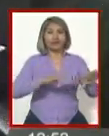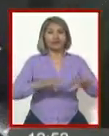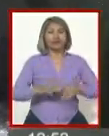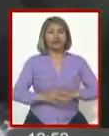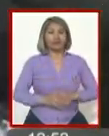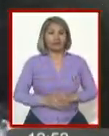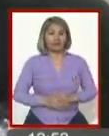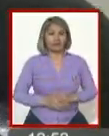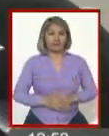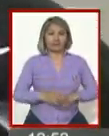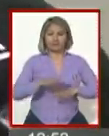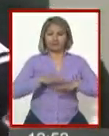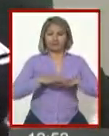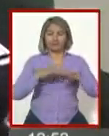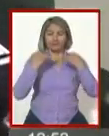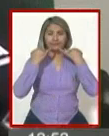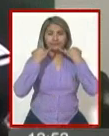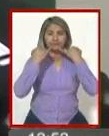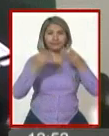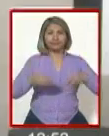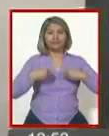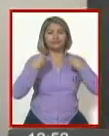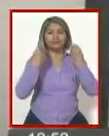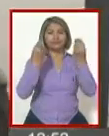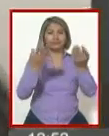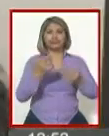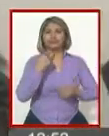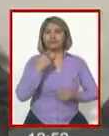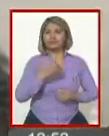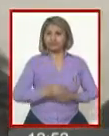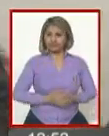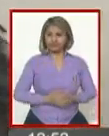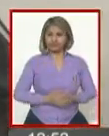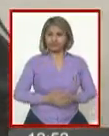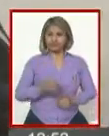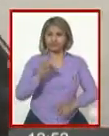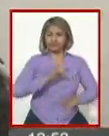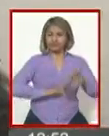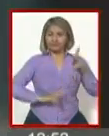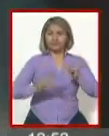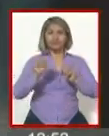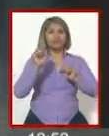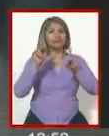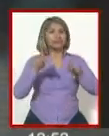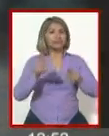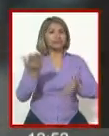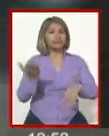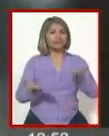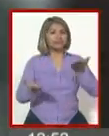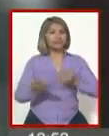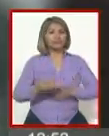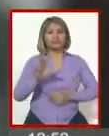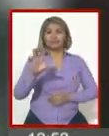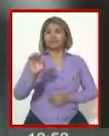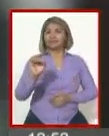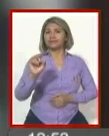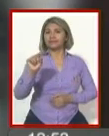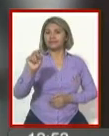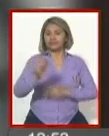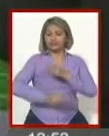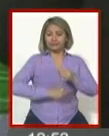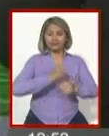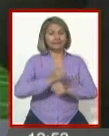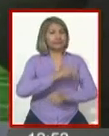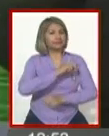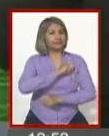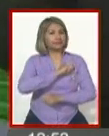la operación en base a la información que nos van a dar. Según las declaraciones de las víctimas, los agresores son de aproximadamente 50 y 20 años de